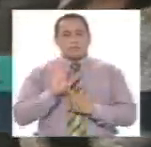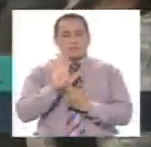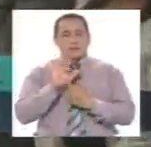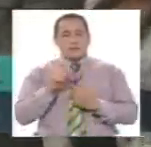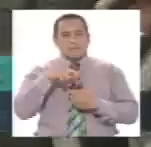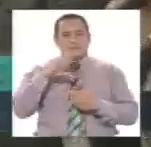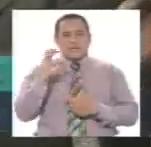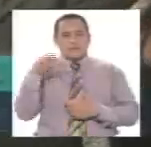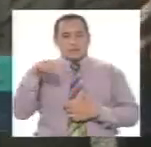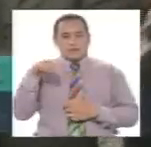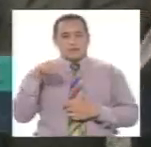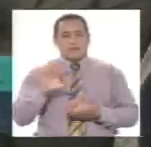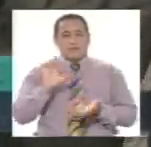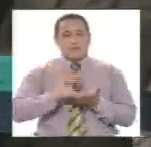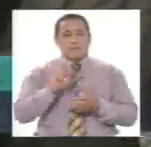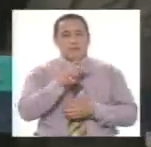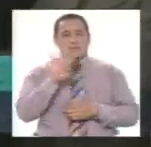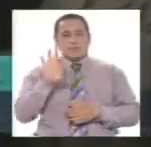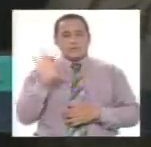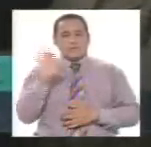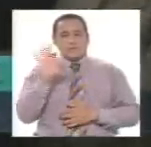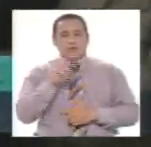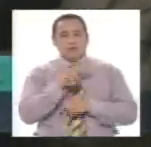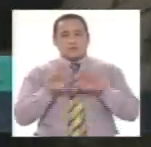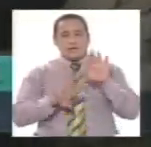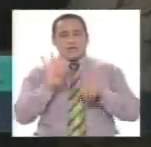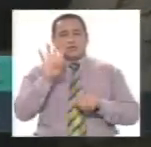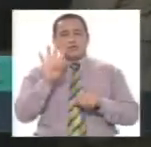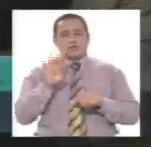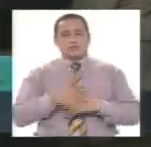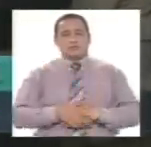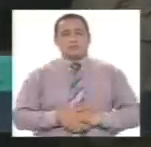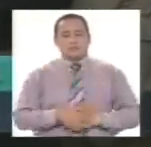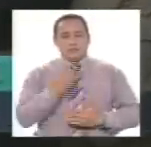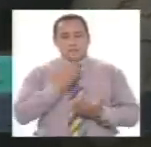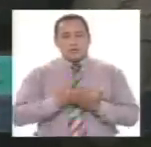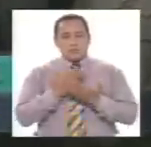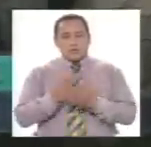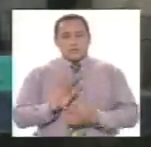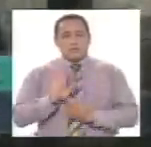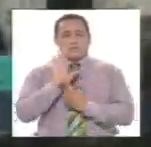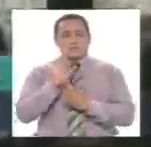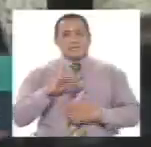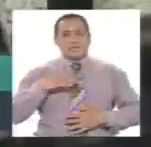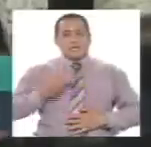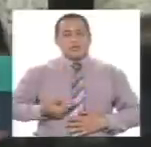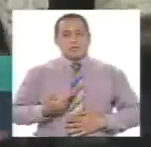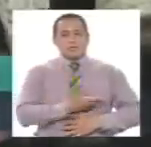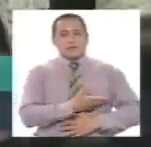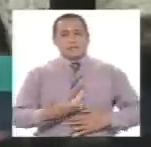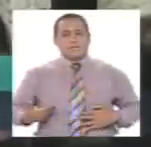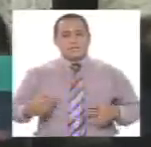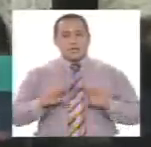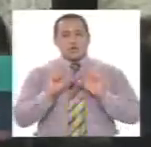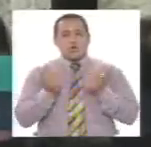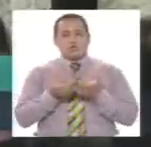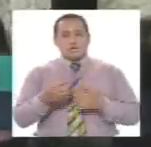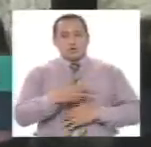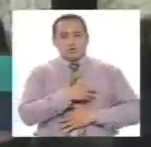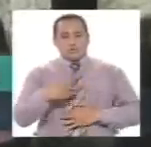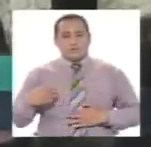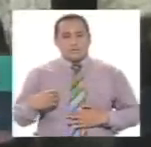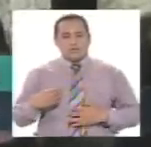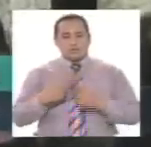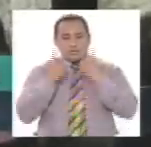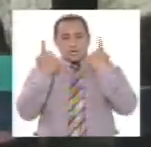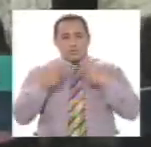077-2014-PCM, Lima, 24 de febrero de 2014. Vista la propuesta del señor Presidente del Consejo de Ministros,